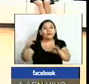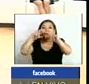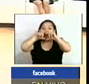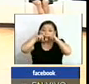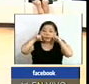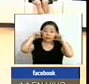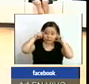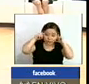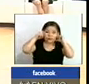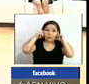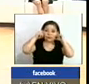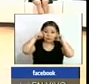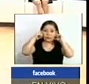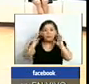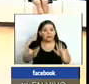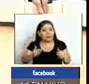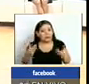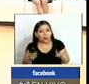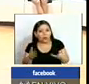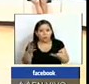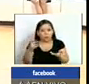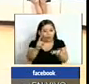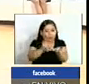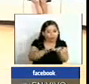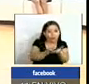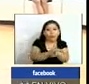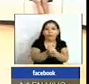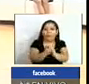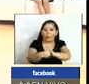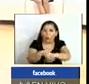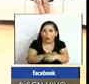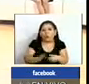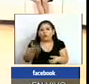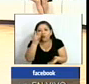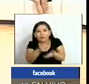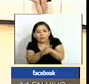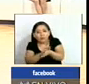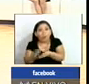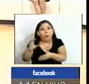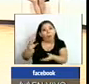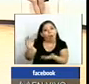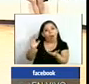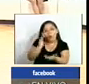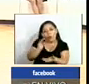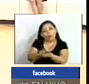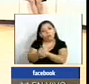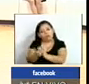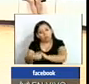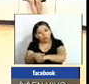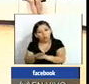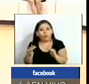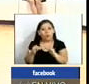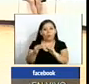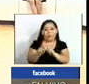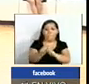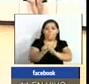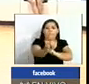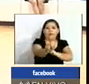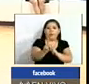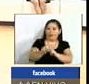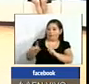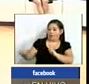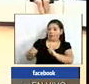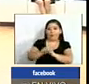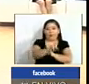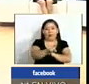tapabocas, el uso también de los desinfectantes para las manos, alcohol o jabón y agua, y también el distanciamiento físico. A